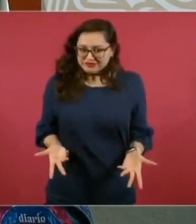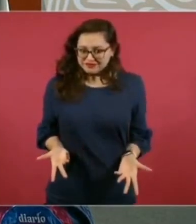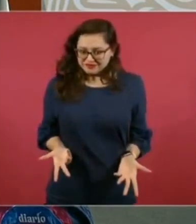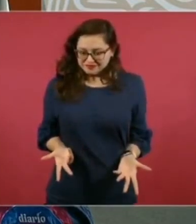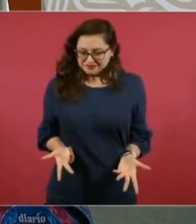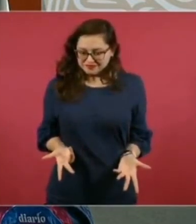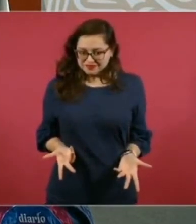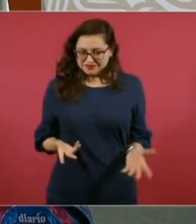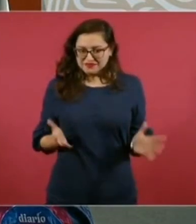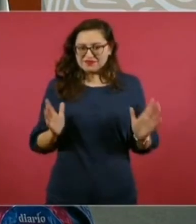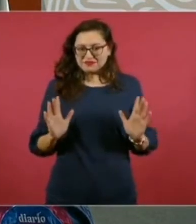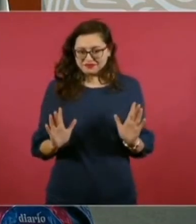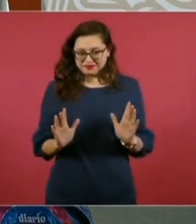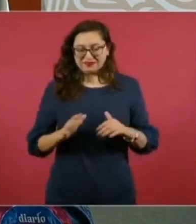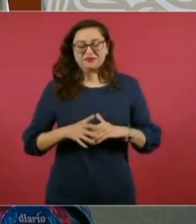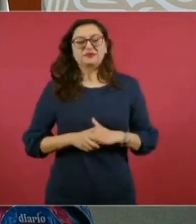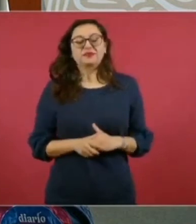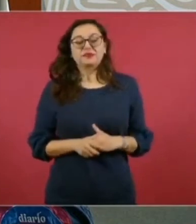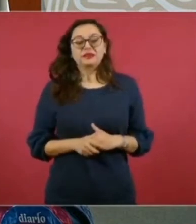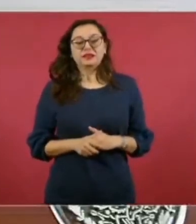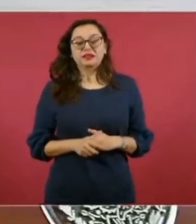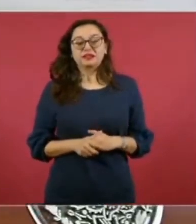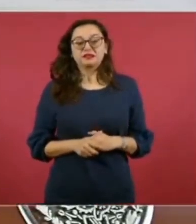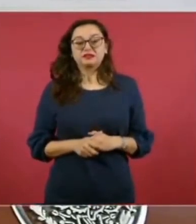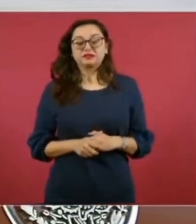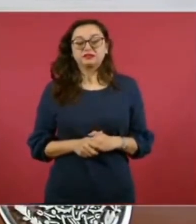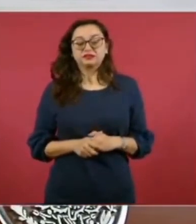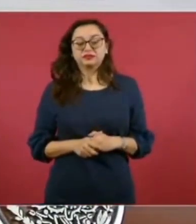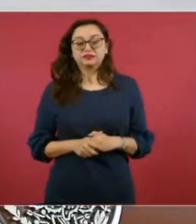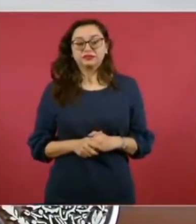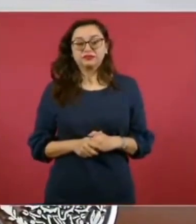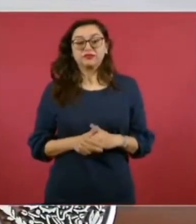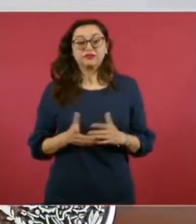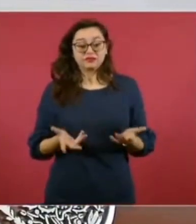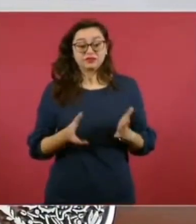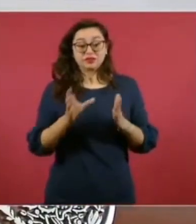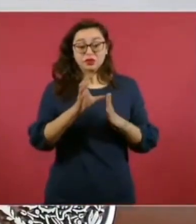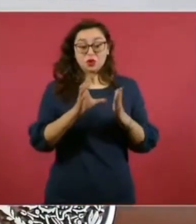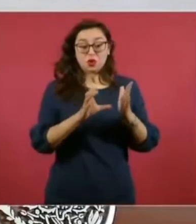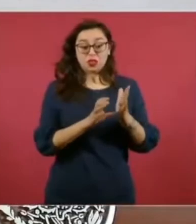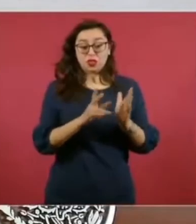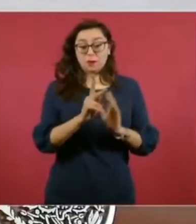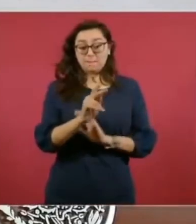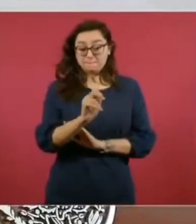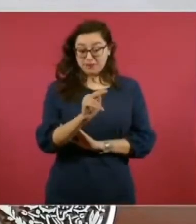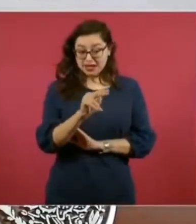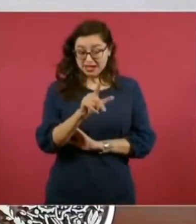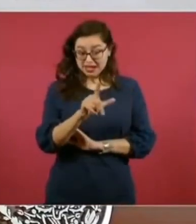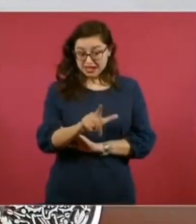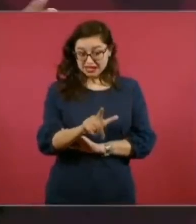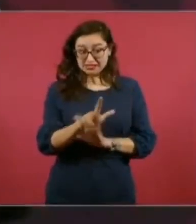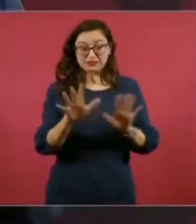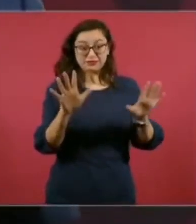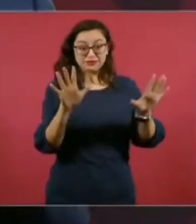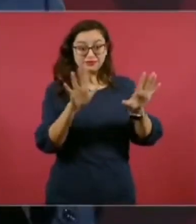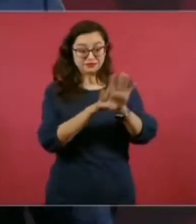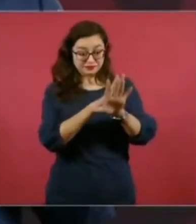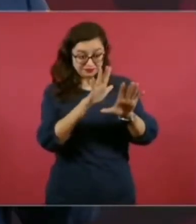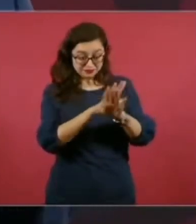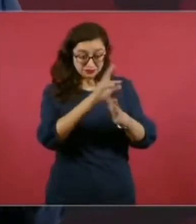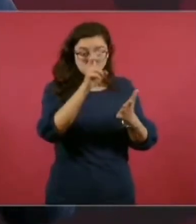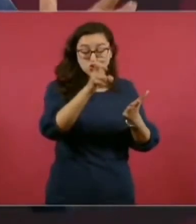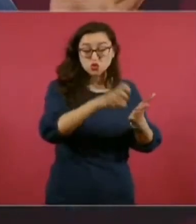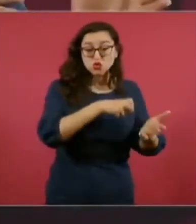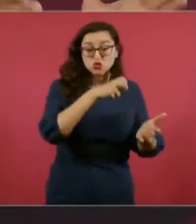es que se reforma el Código Penal para que no se considere